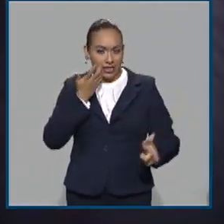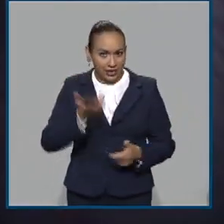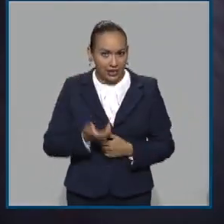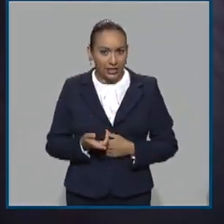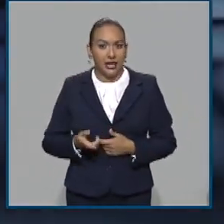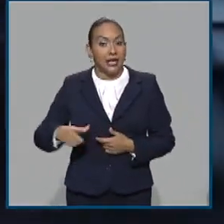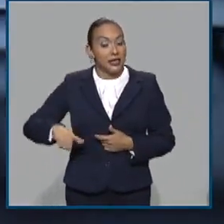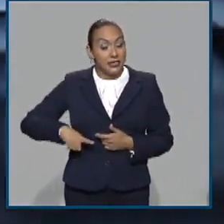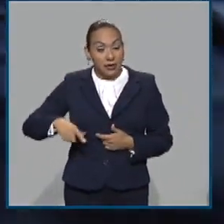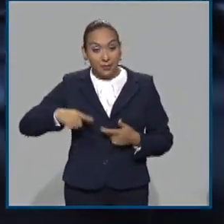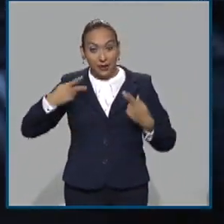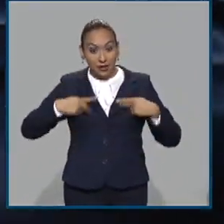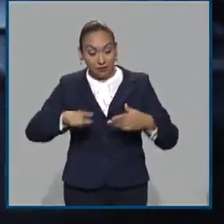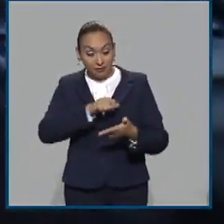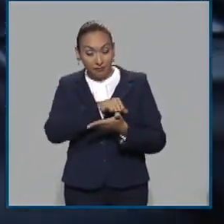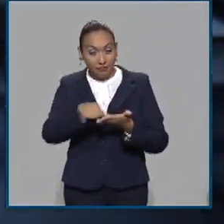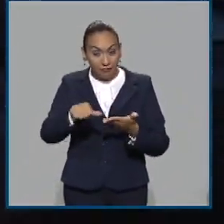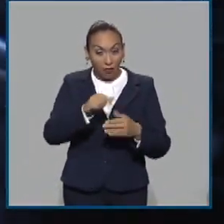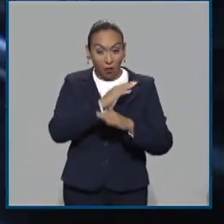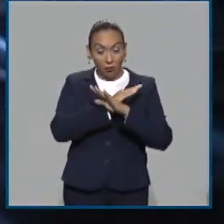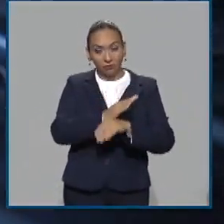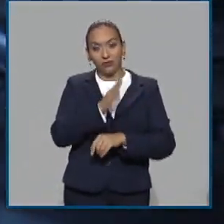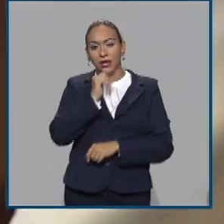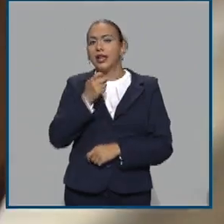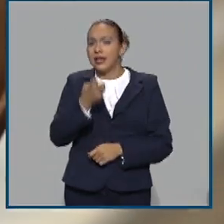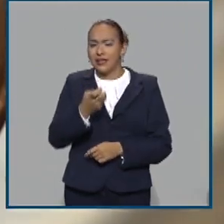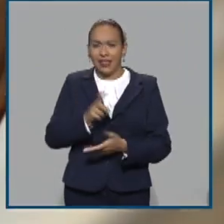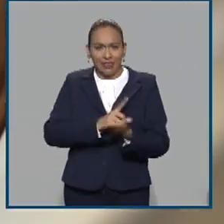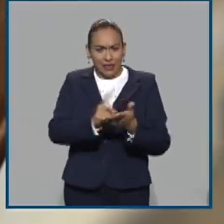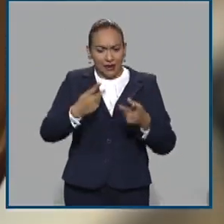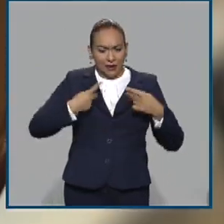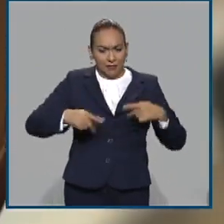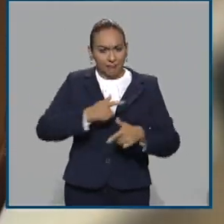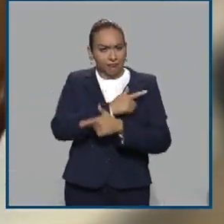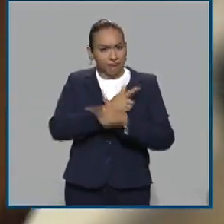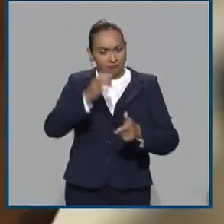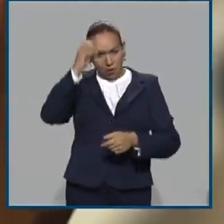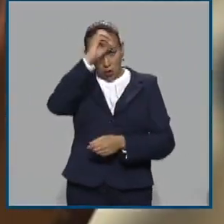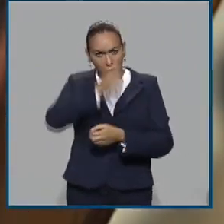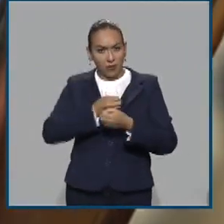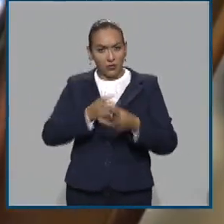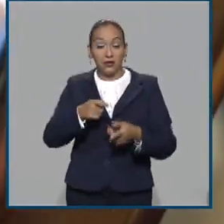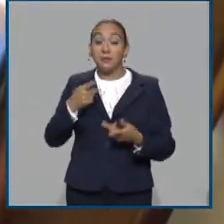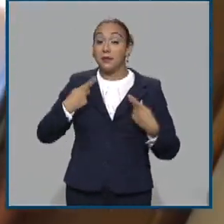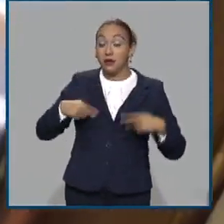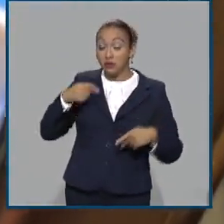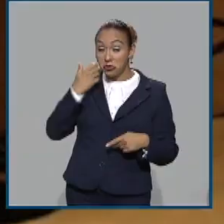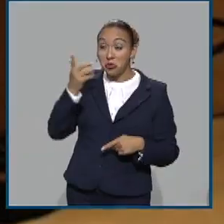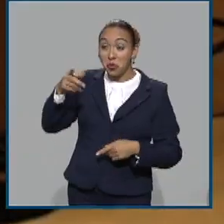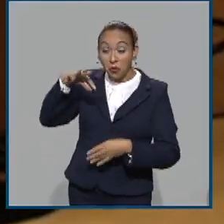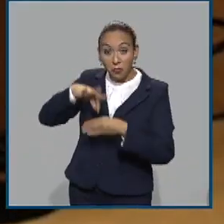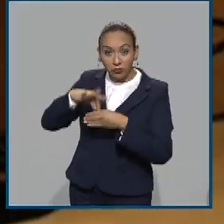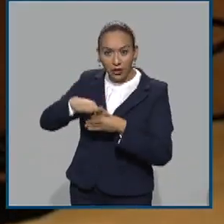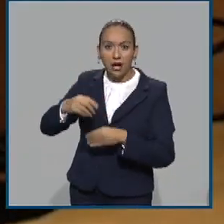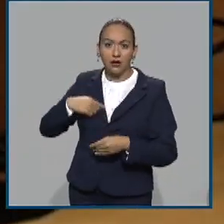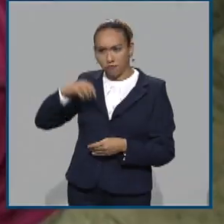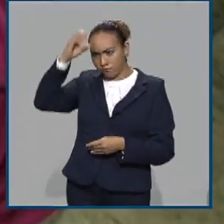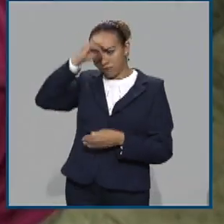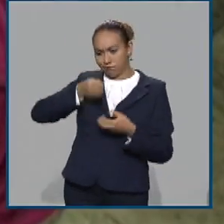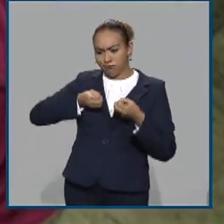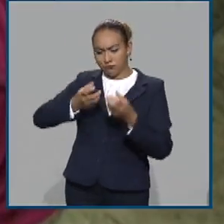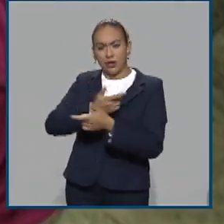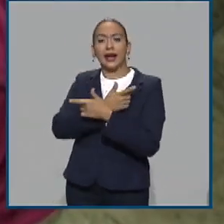impide ejercer el control que tenemos las y los ciudadanos de que las personas por las que votamos sean sometidas al escrutinio